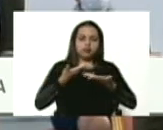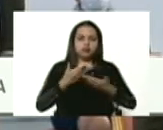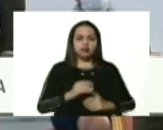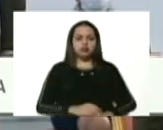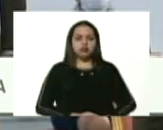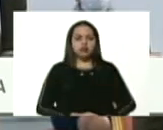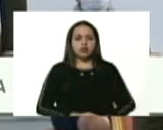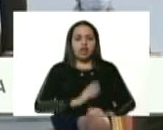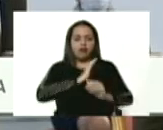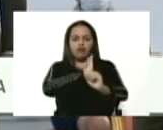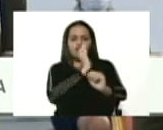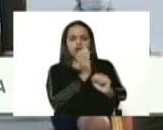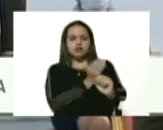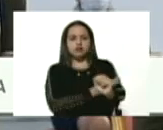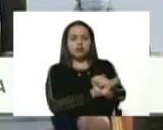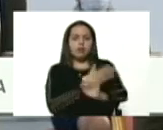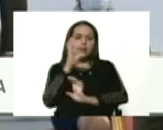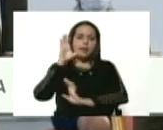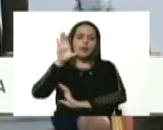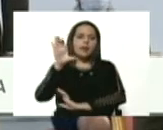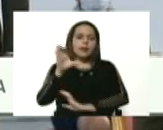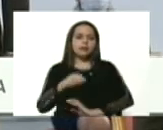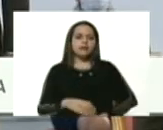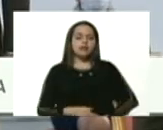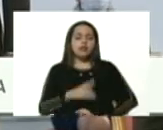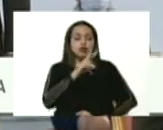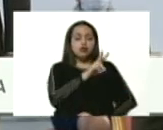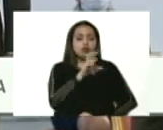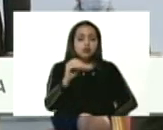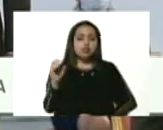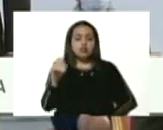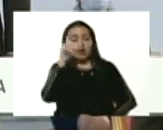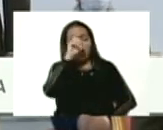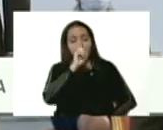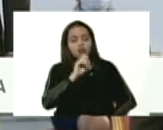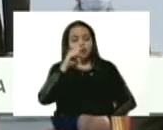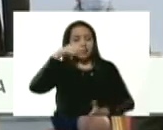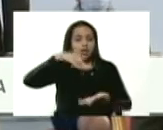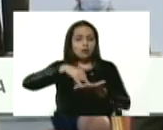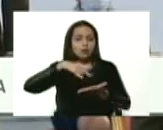la fuerza de la patria en su Bicentenario de Carabobo.